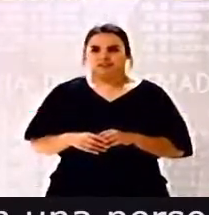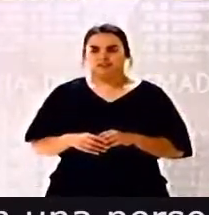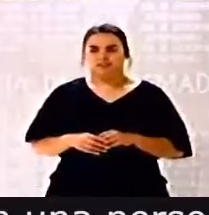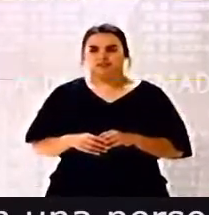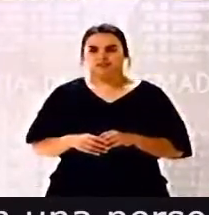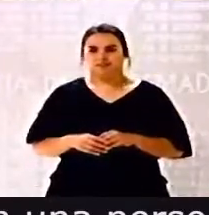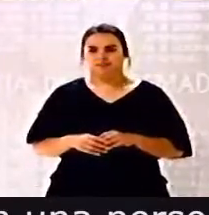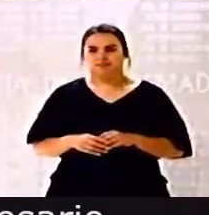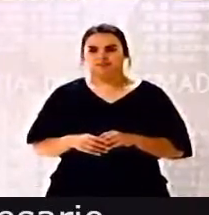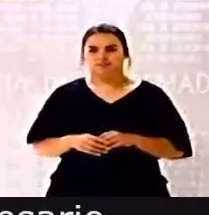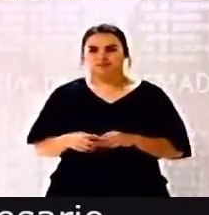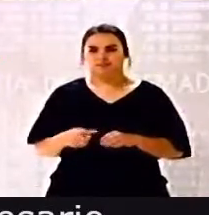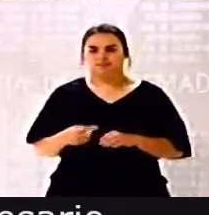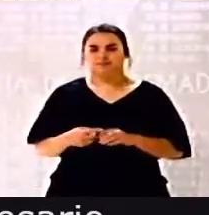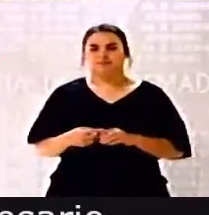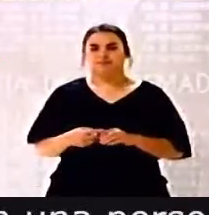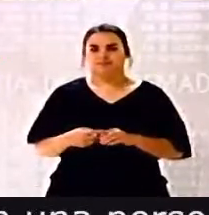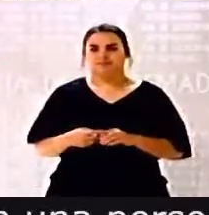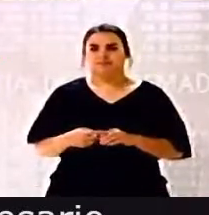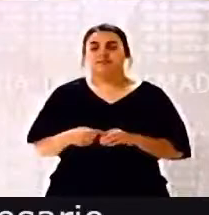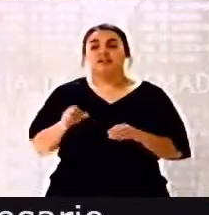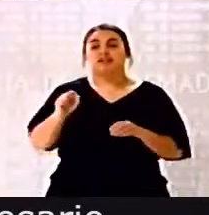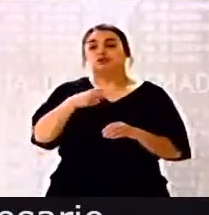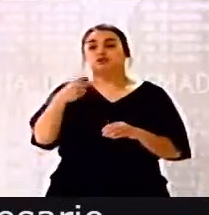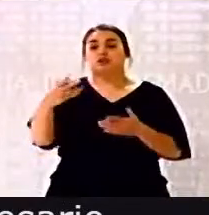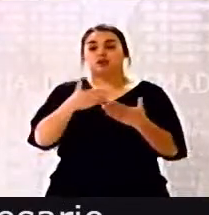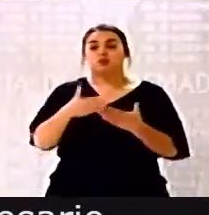Vamos a tener los resultados del estudio de seroprevalencia.